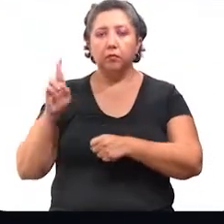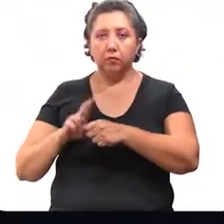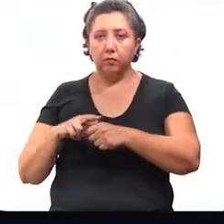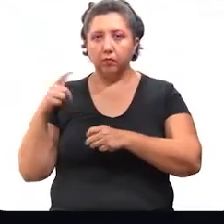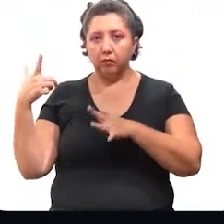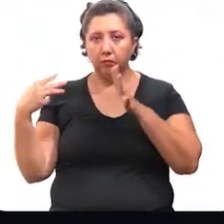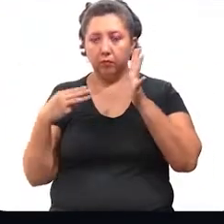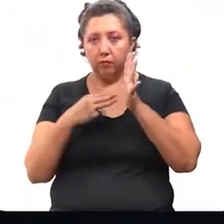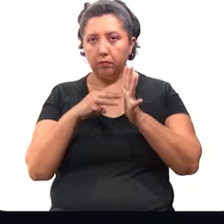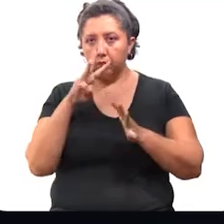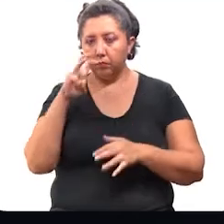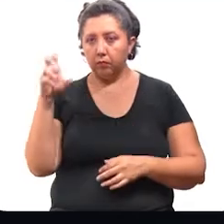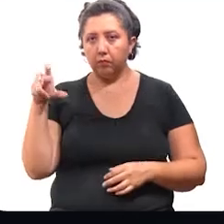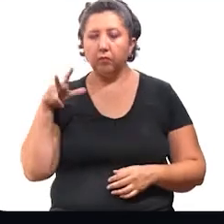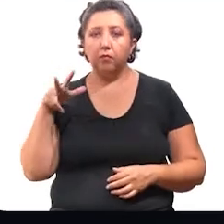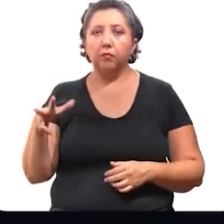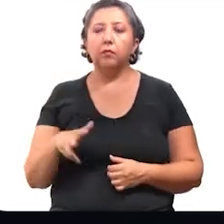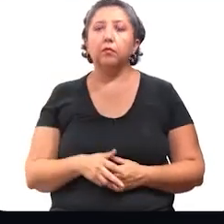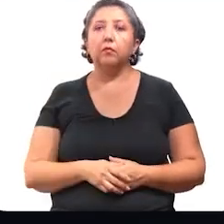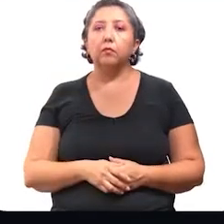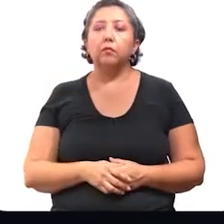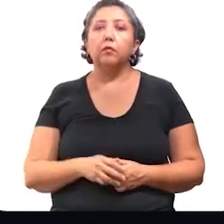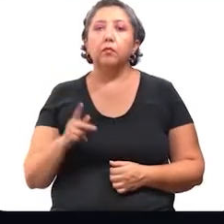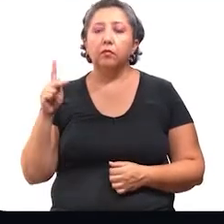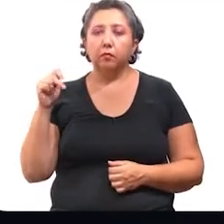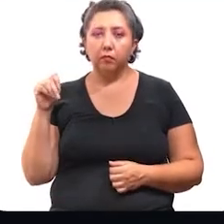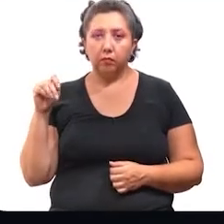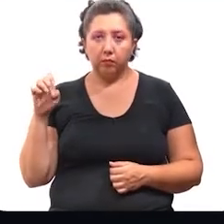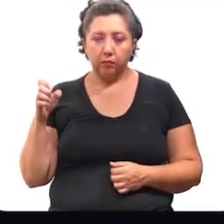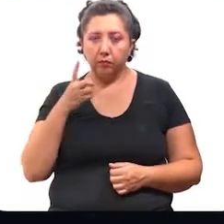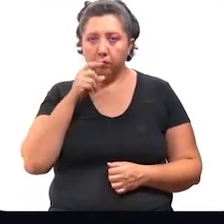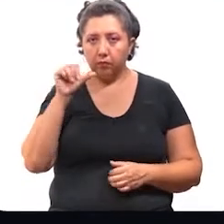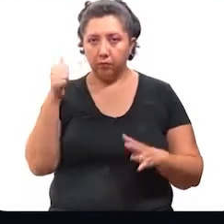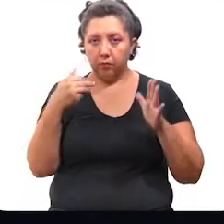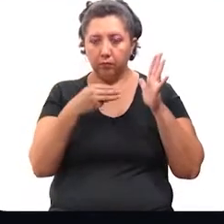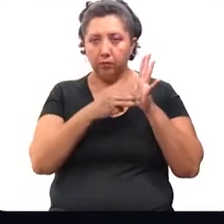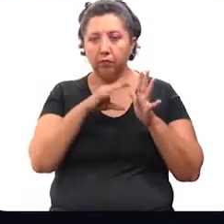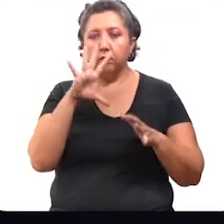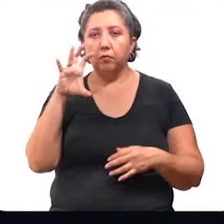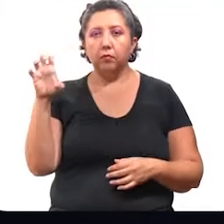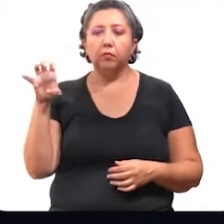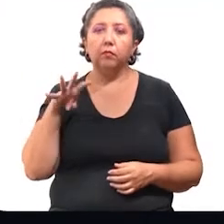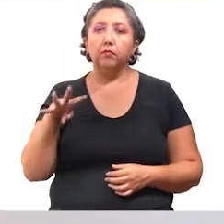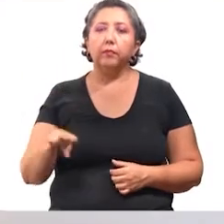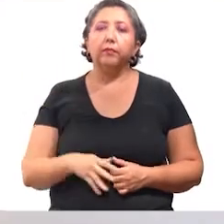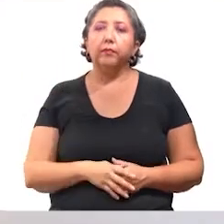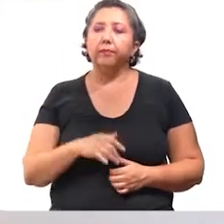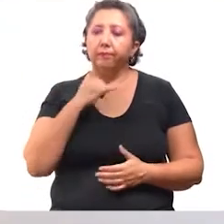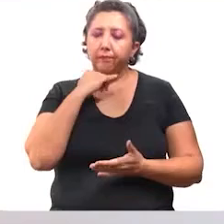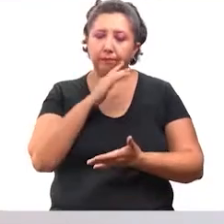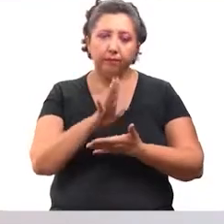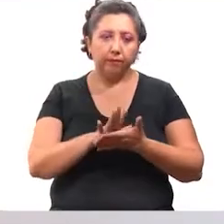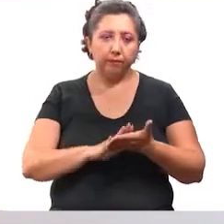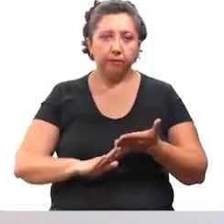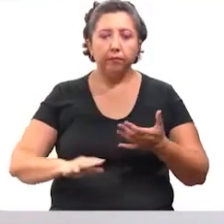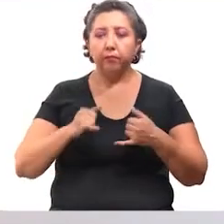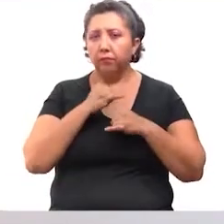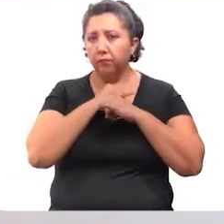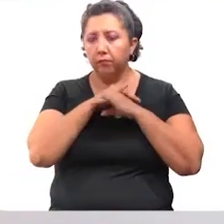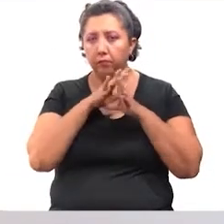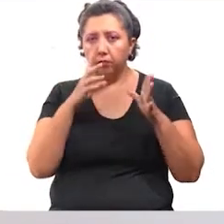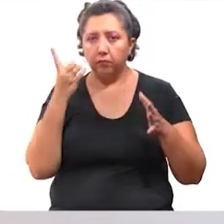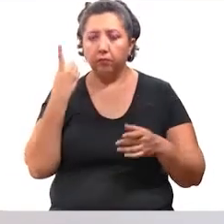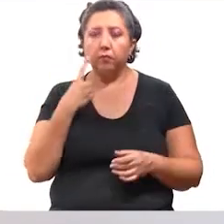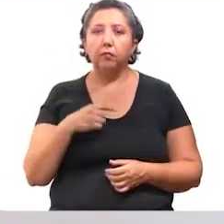sur 7.318, en la zona poniente 11.519. Lamentablemente, en este